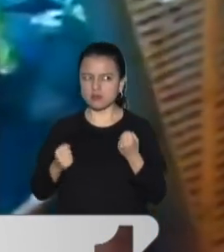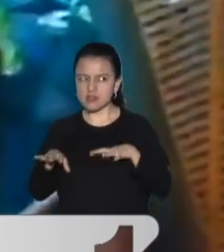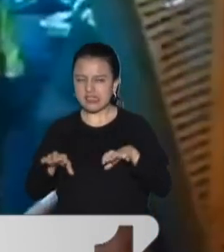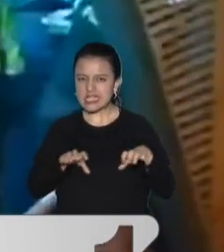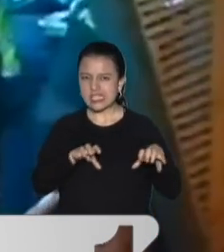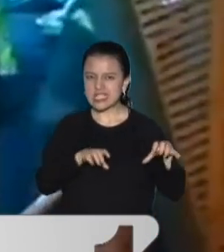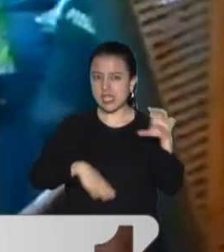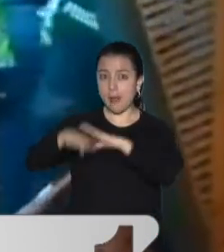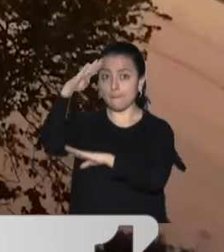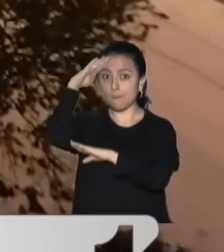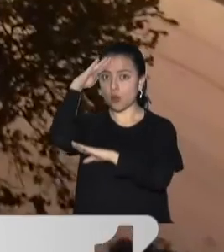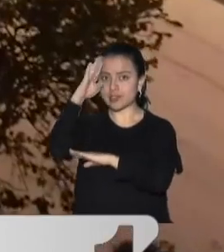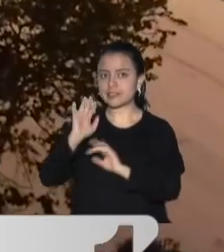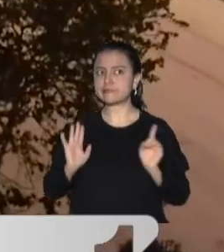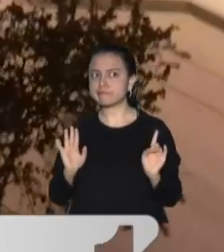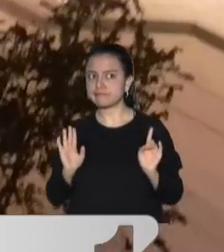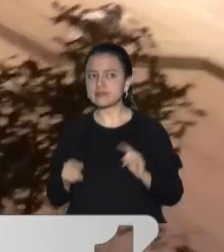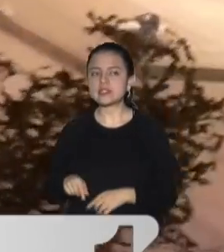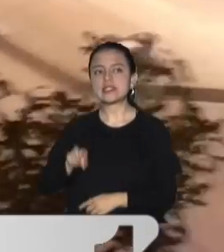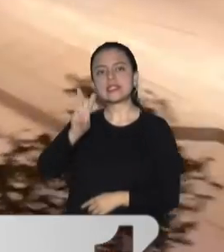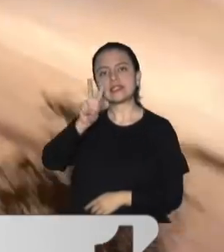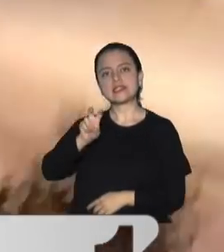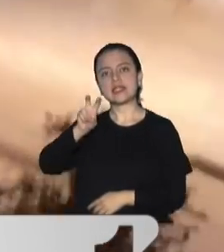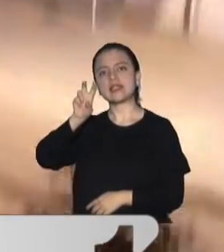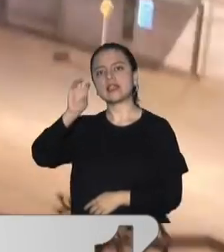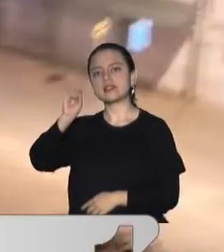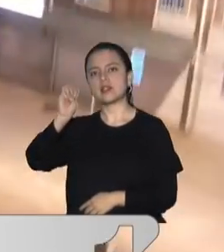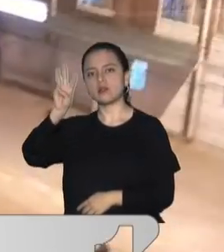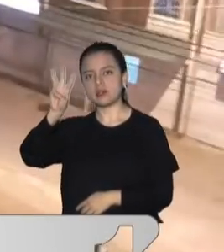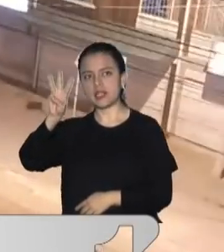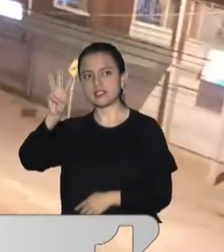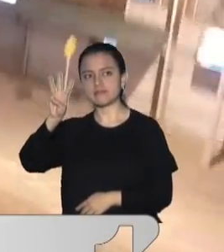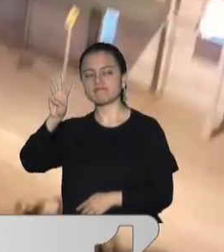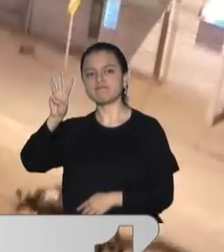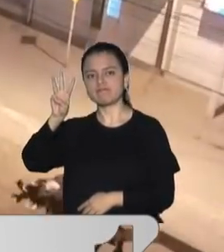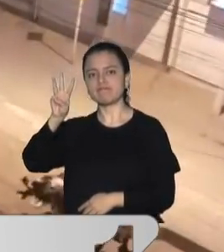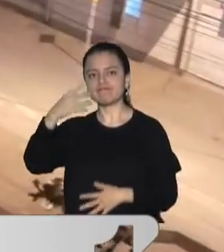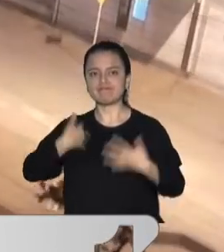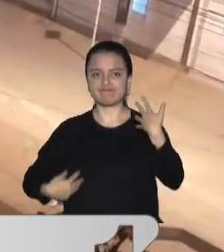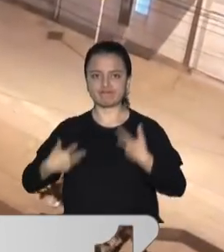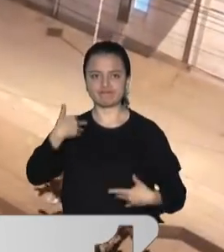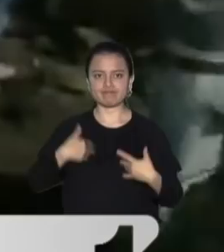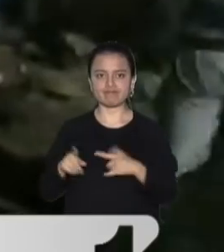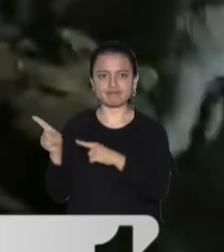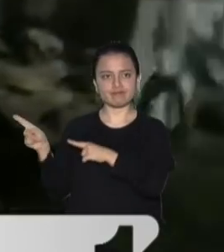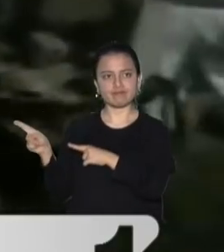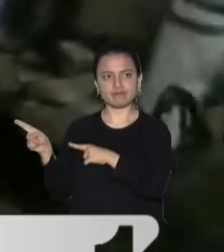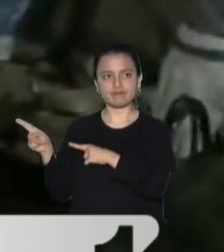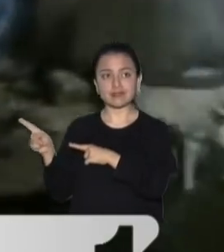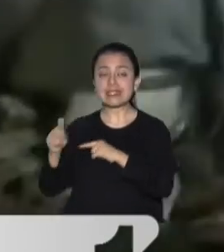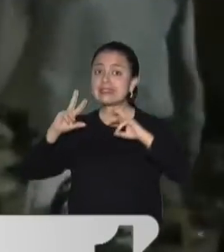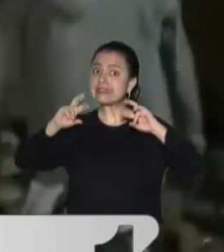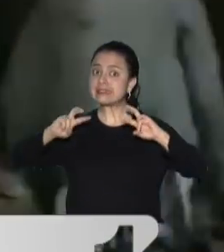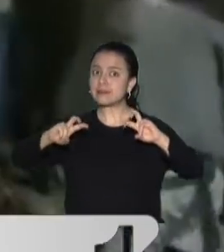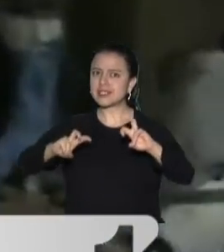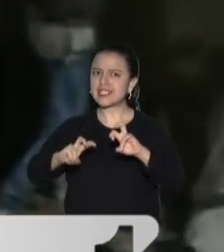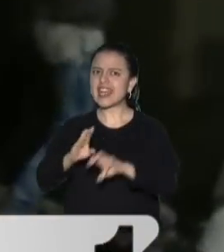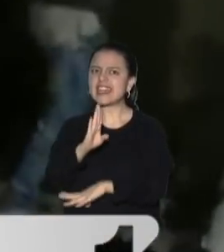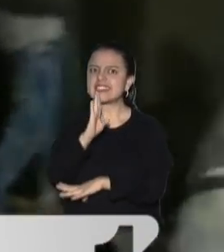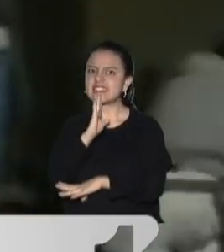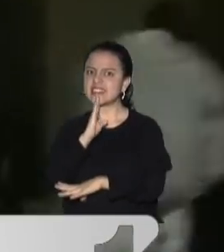se indagan 703 actos de violencia contra uniformados. Se investigan además 141 ataques a los